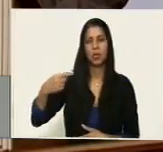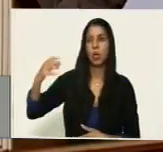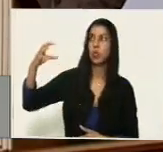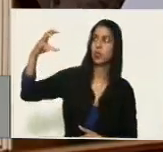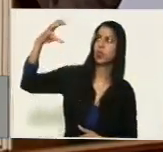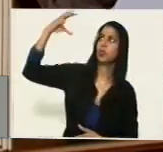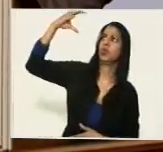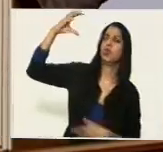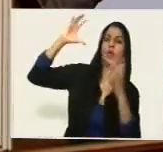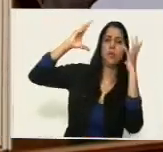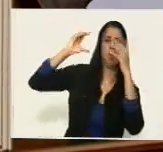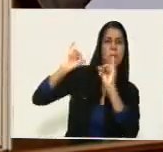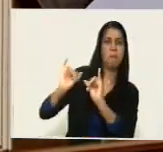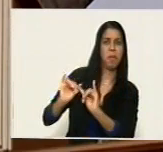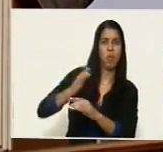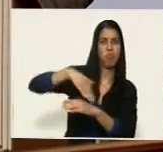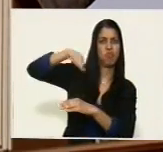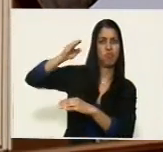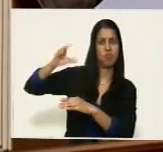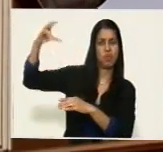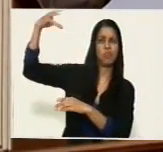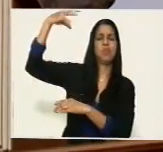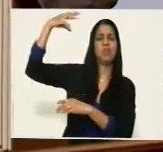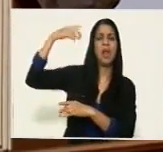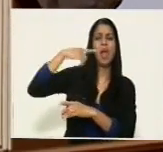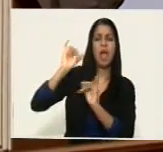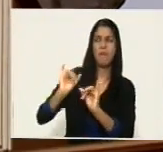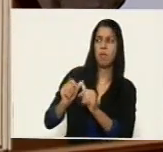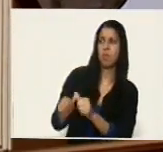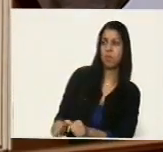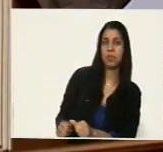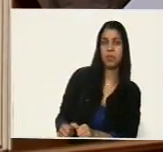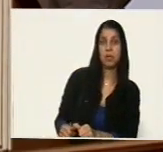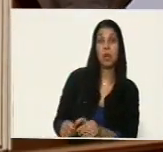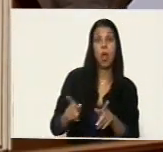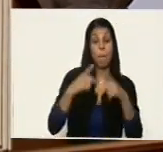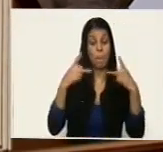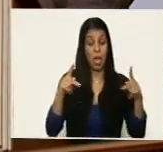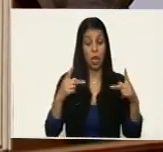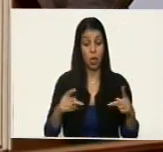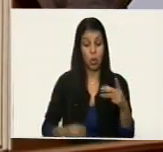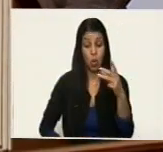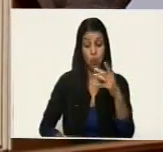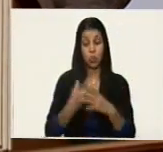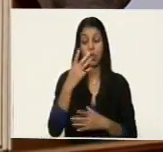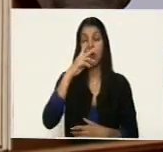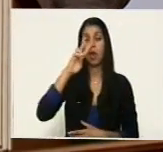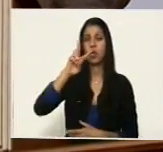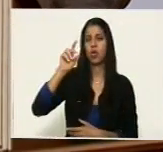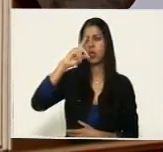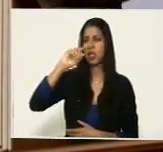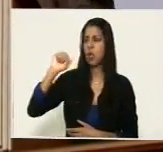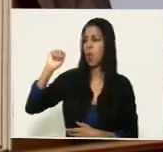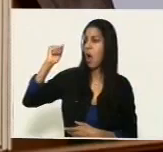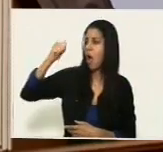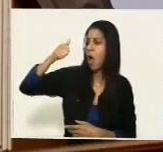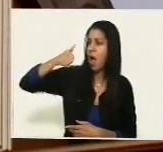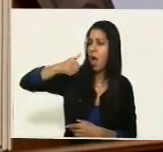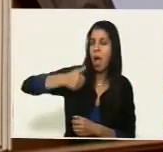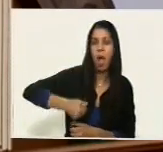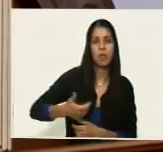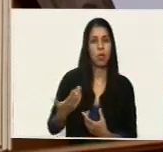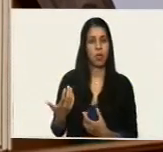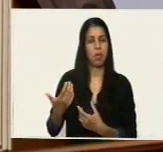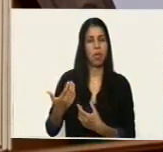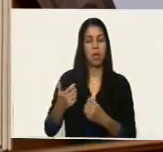allí. Desde el Correo del Orinoco han pasado 200 años y usted abre los ojos y Donald Trump todavía